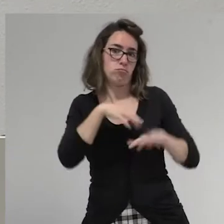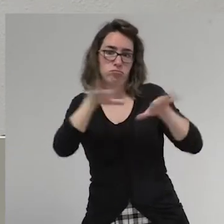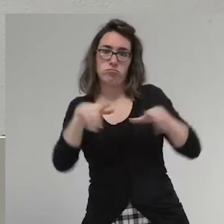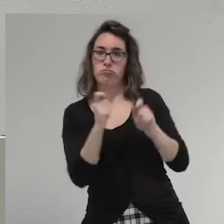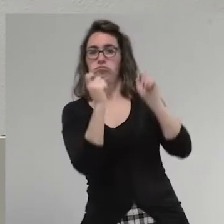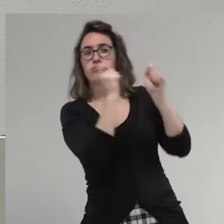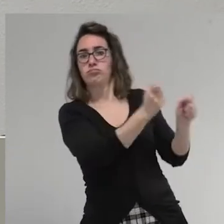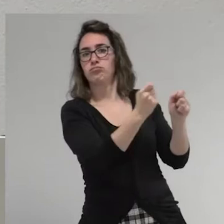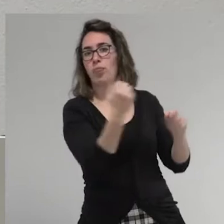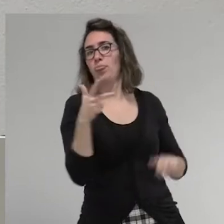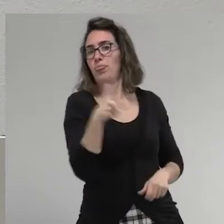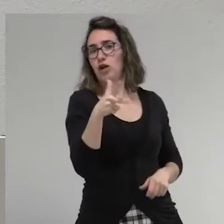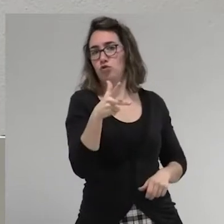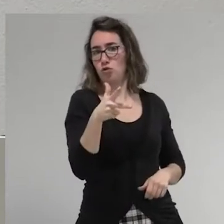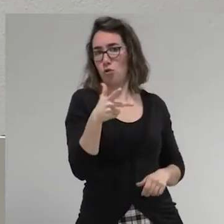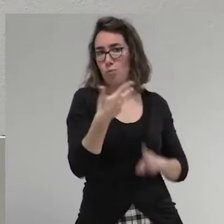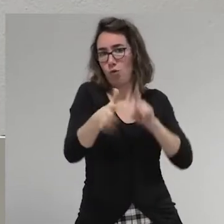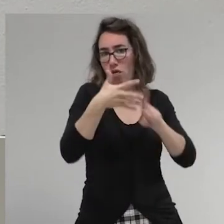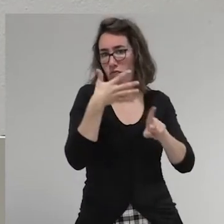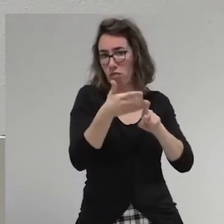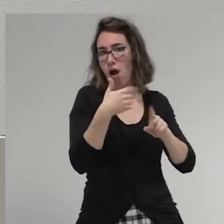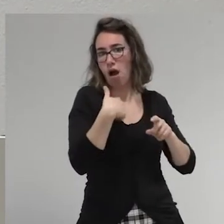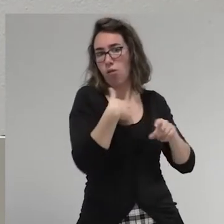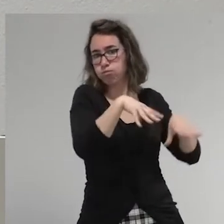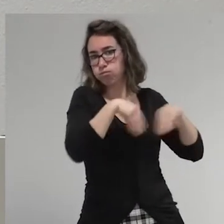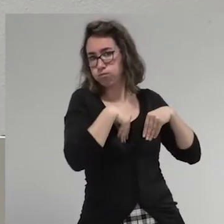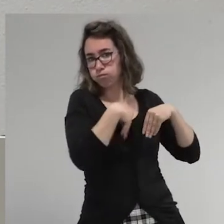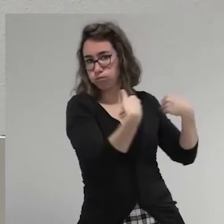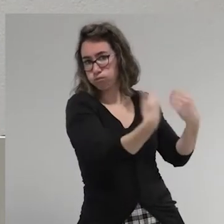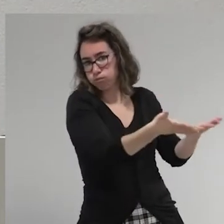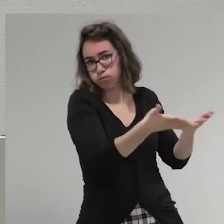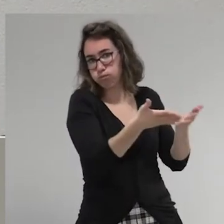violencia, el monopolio de poder